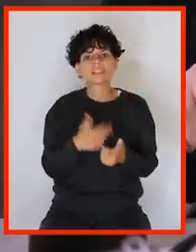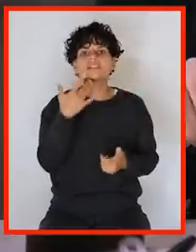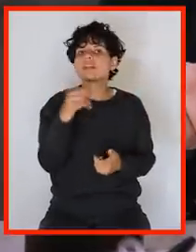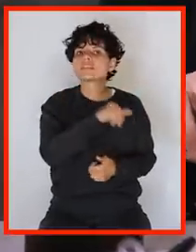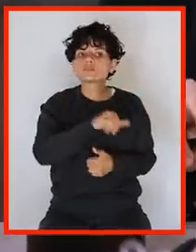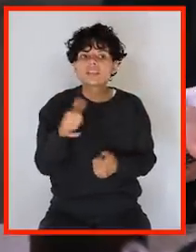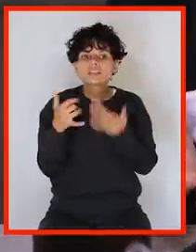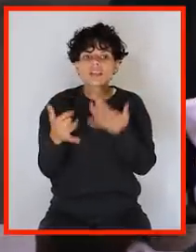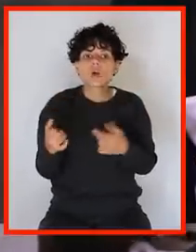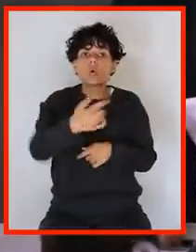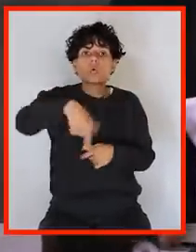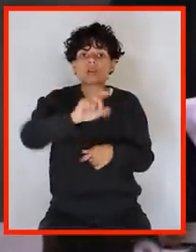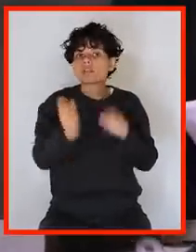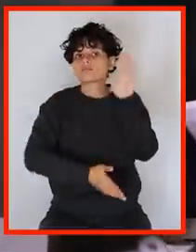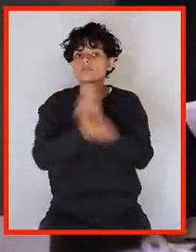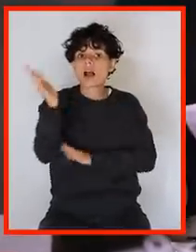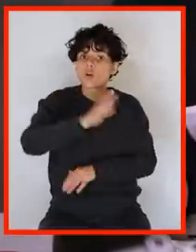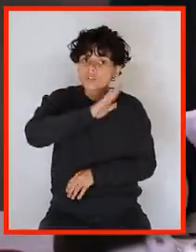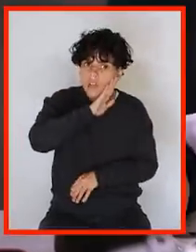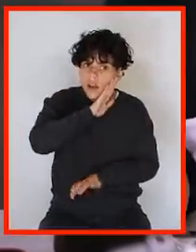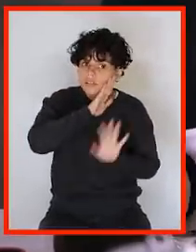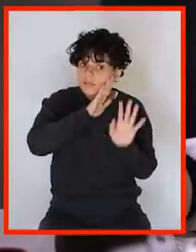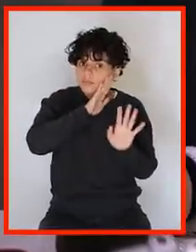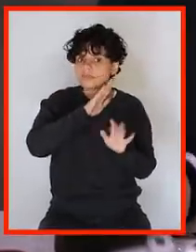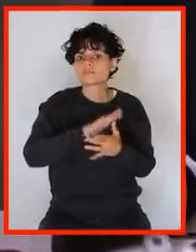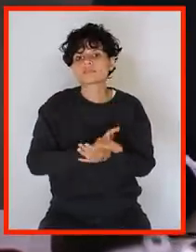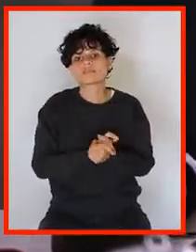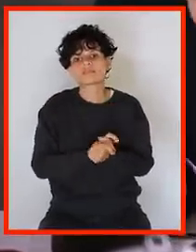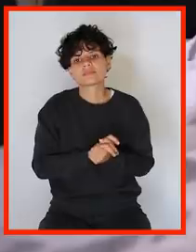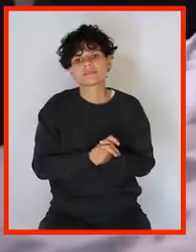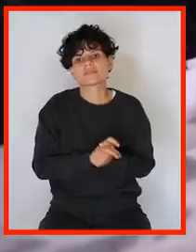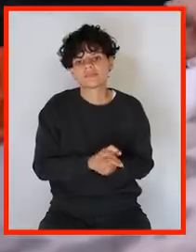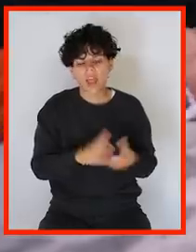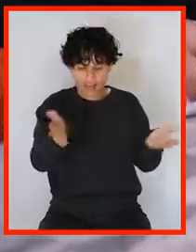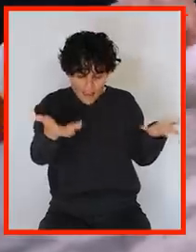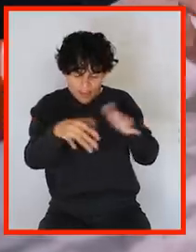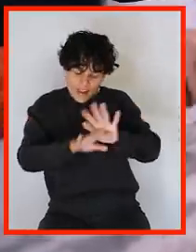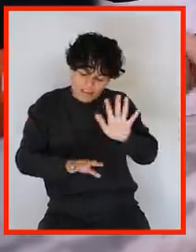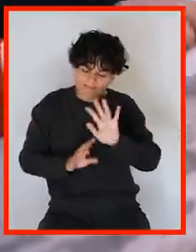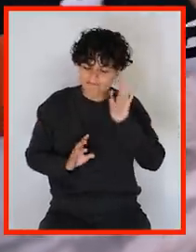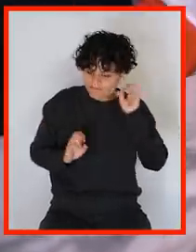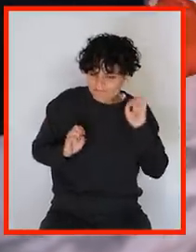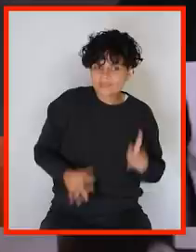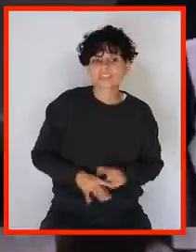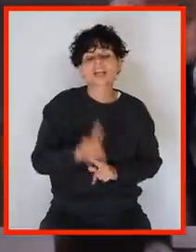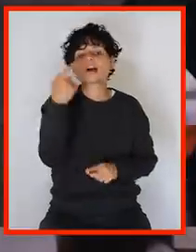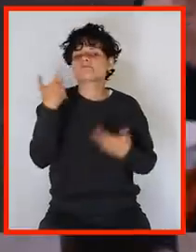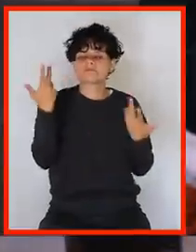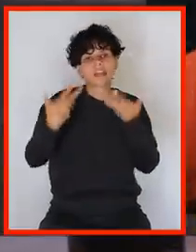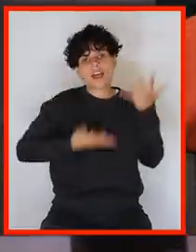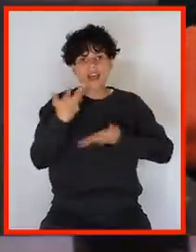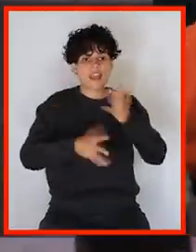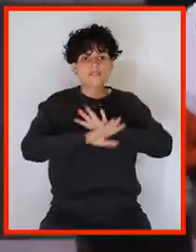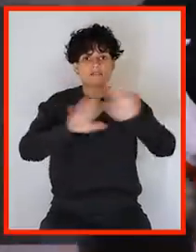Y después, ustedes se fueron a acostar porque... No, pero... Ya, pero dale, dale, dale. Terminó